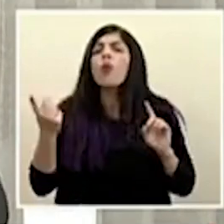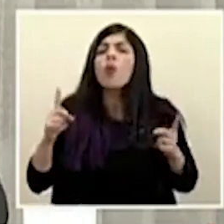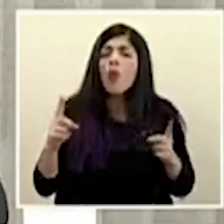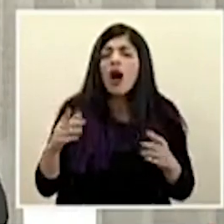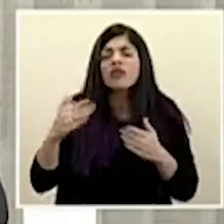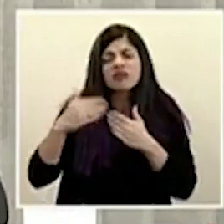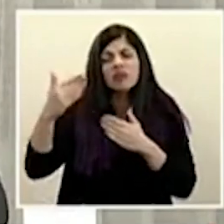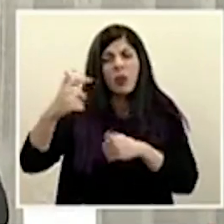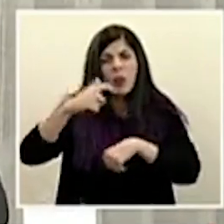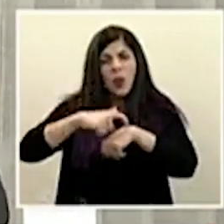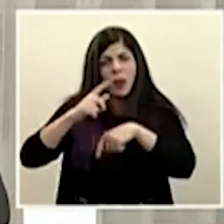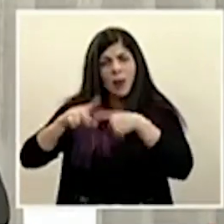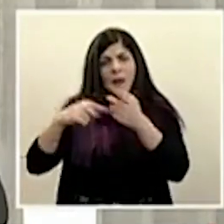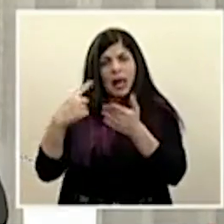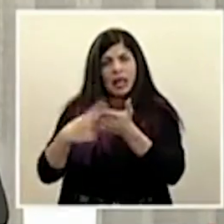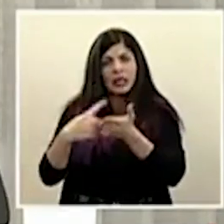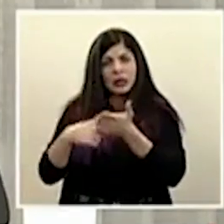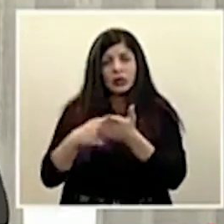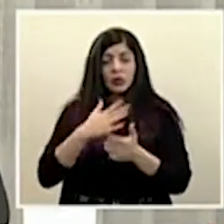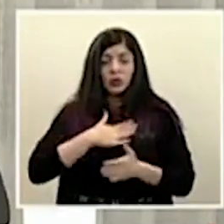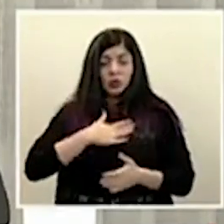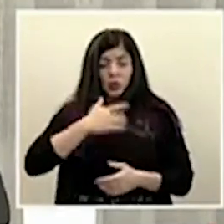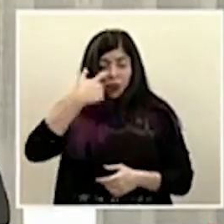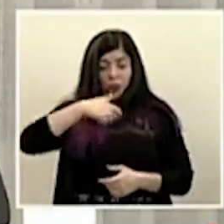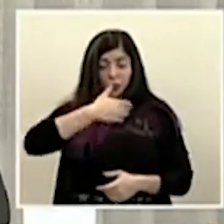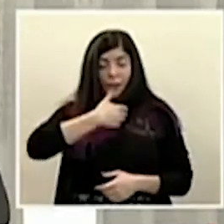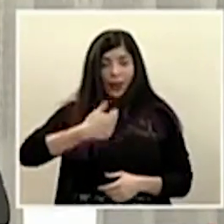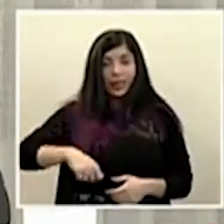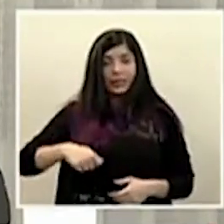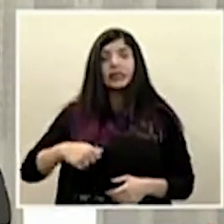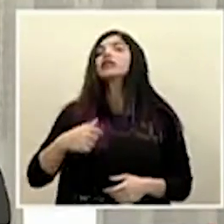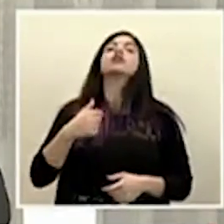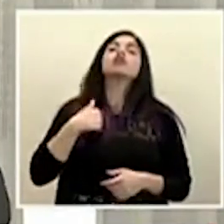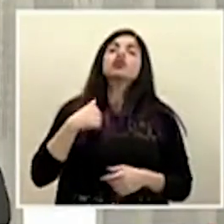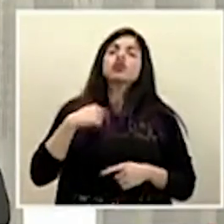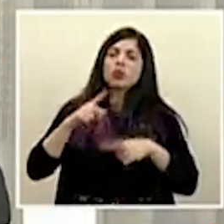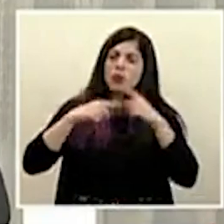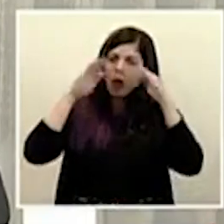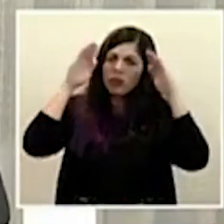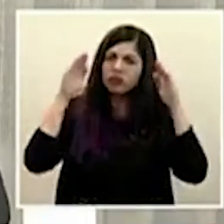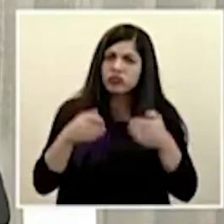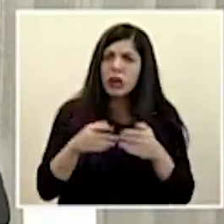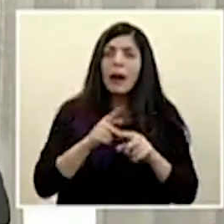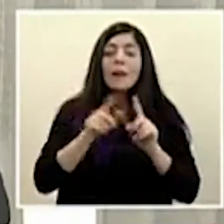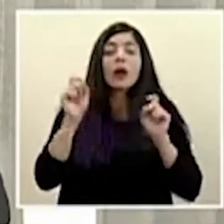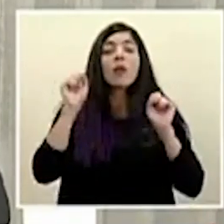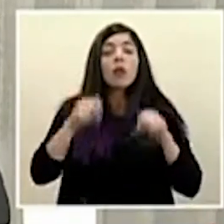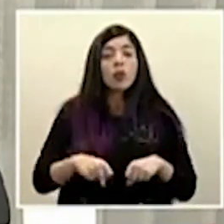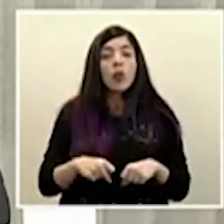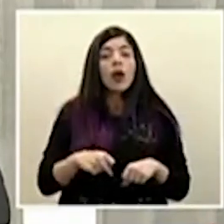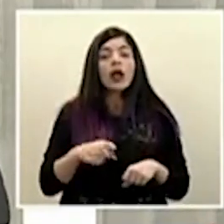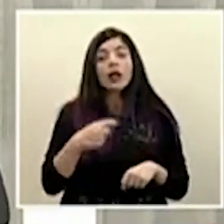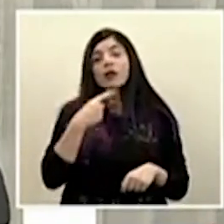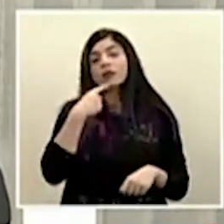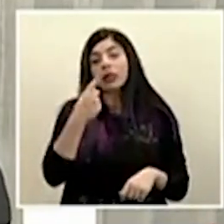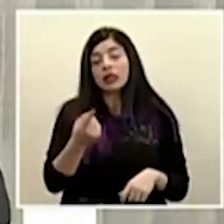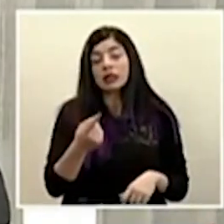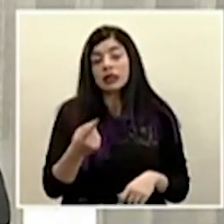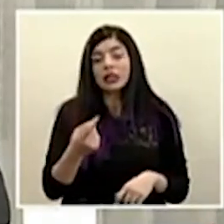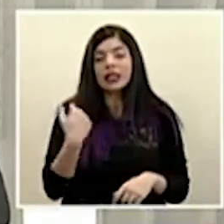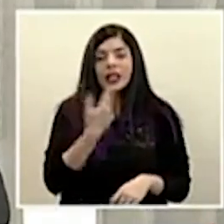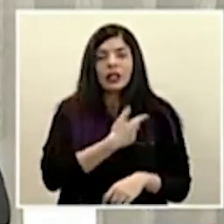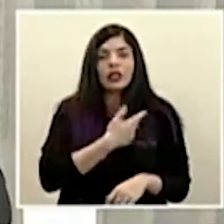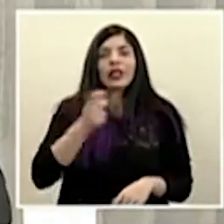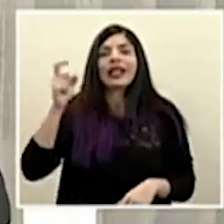Llegará su momento para discutirlas. Yo como presidente me decantaré, pero sí puedo adelantar que